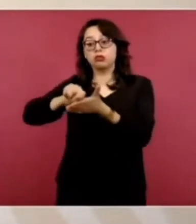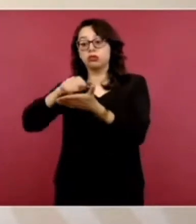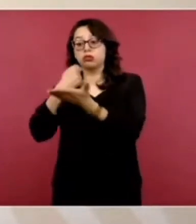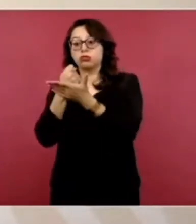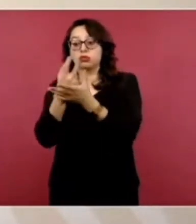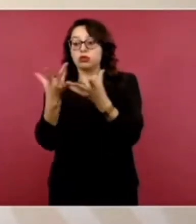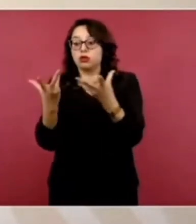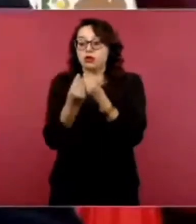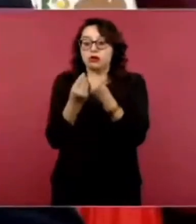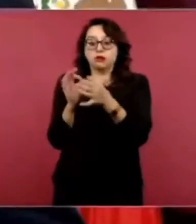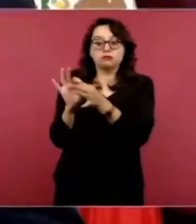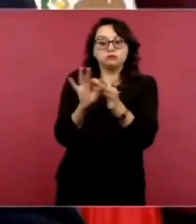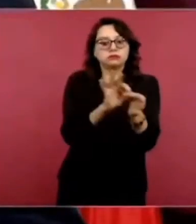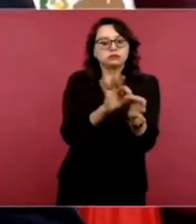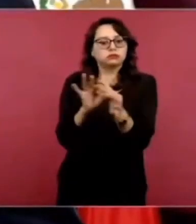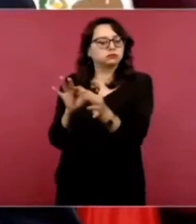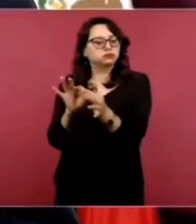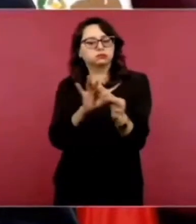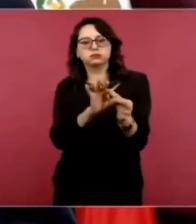donde hay más